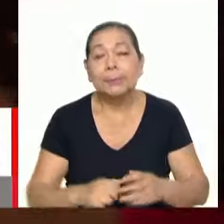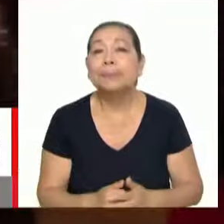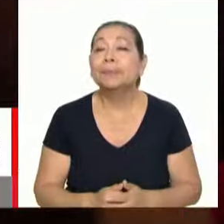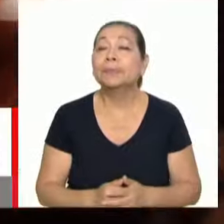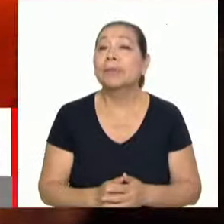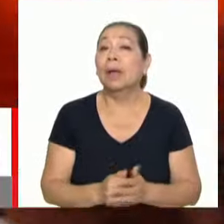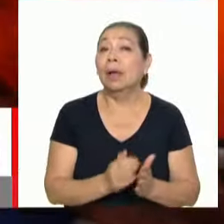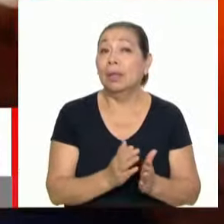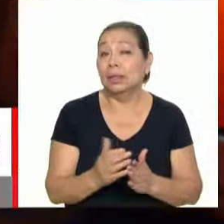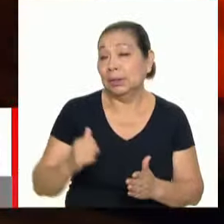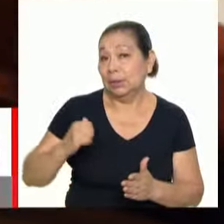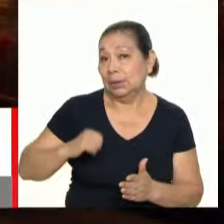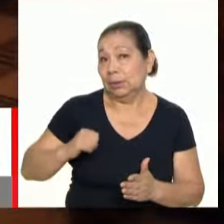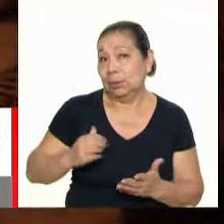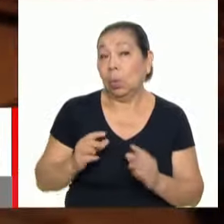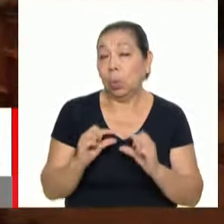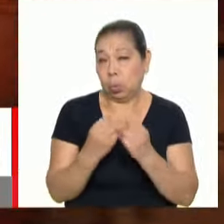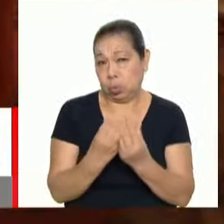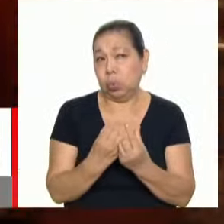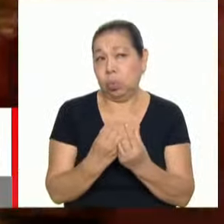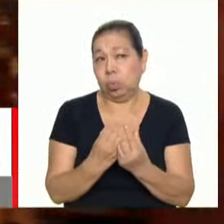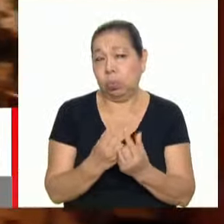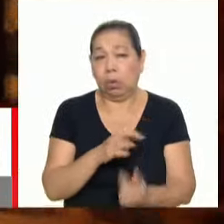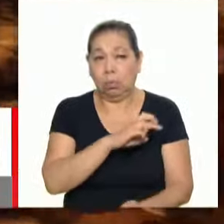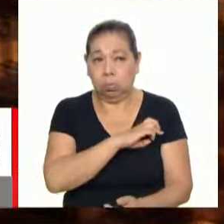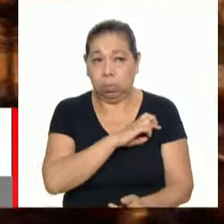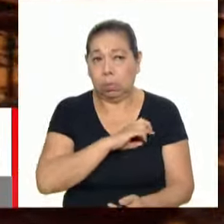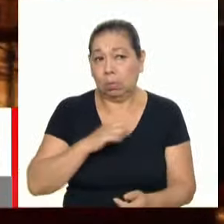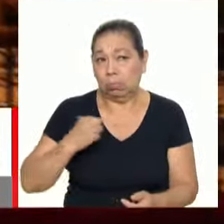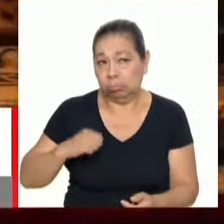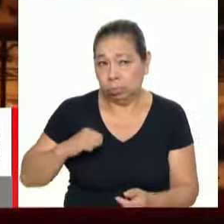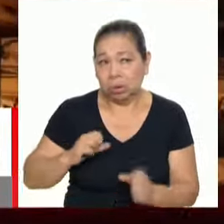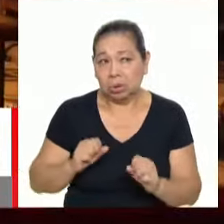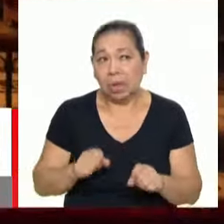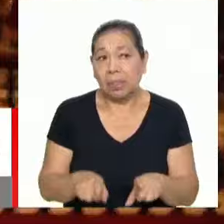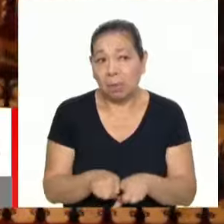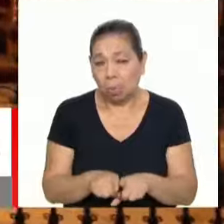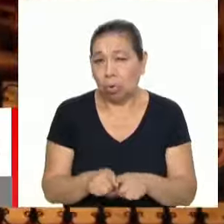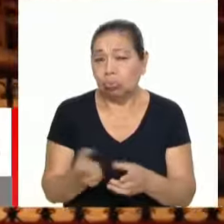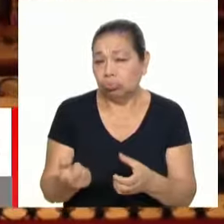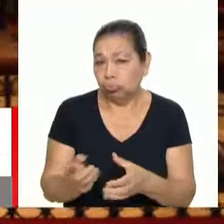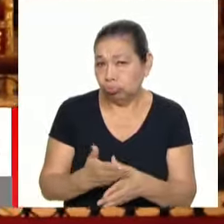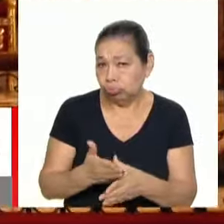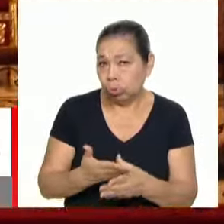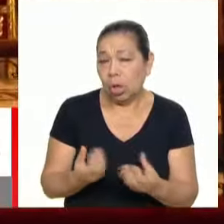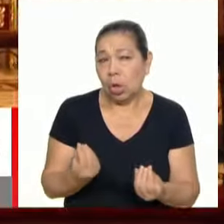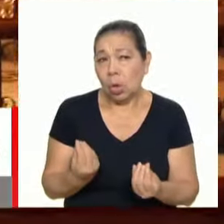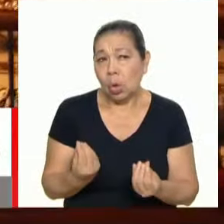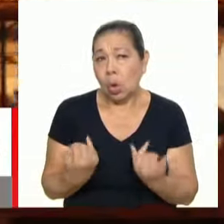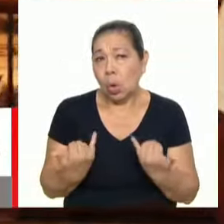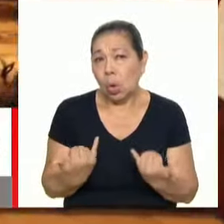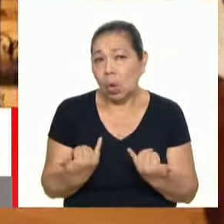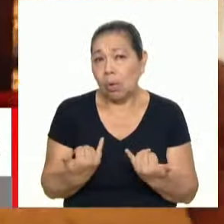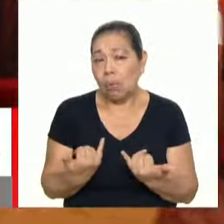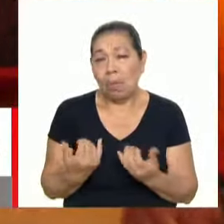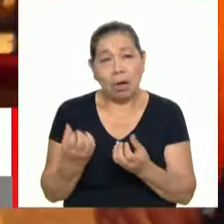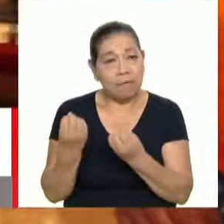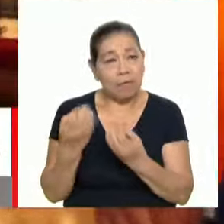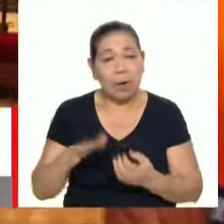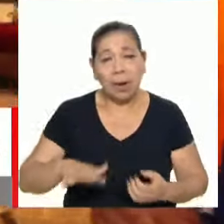de la municipalidad también se ha desplegado un equipo de serenos, de varias áreas en realidad, que también van a participar tanto en informar a